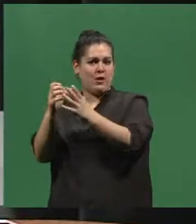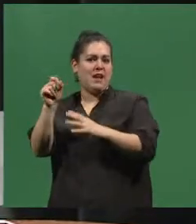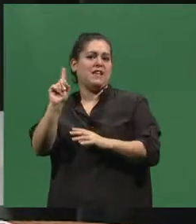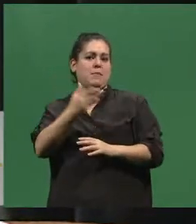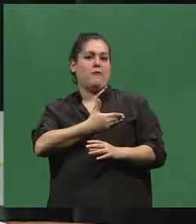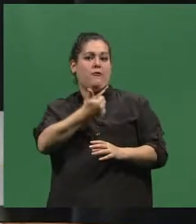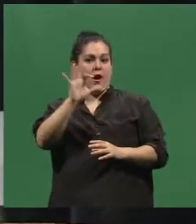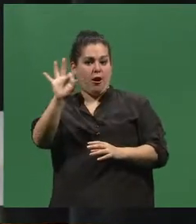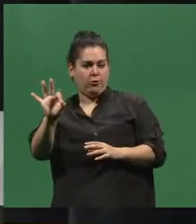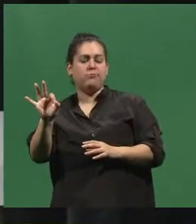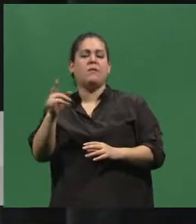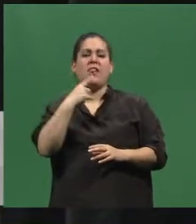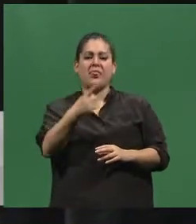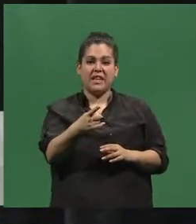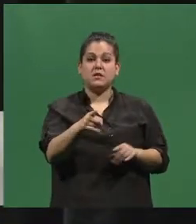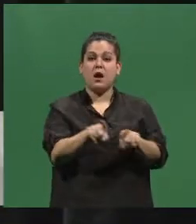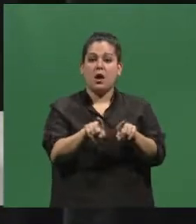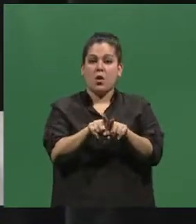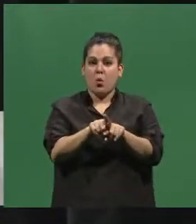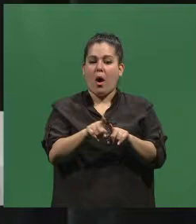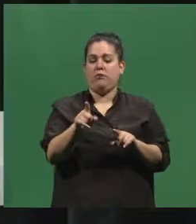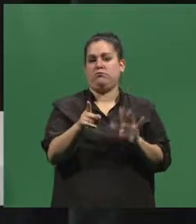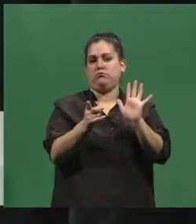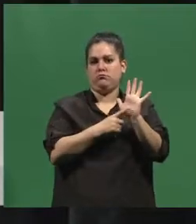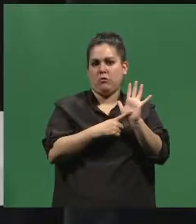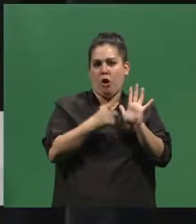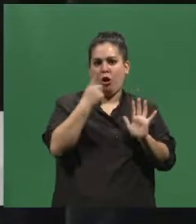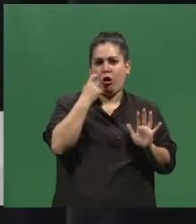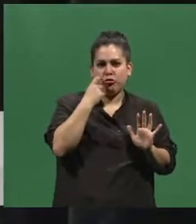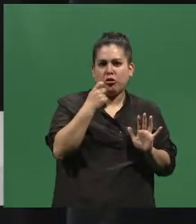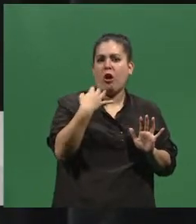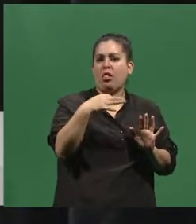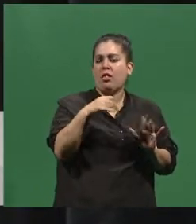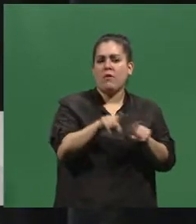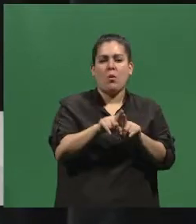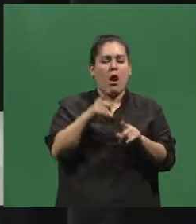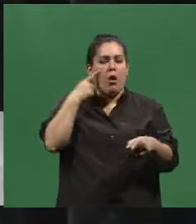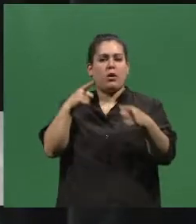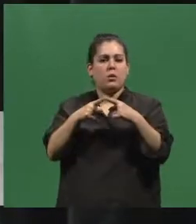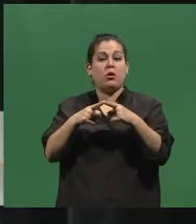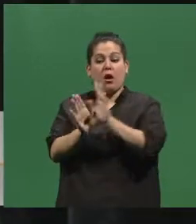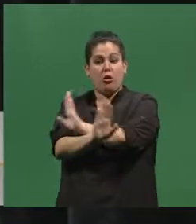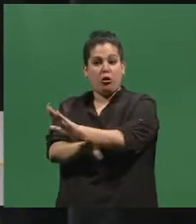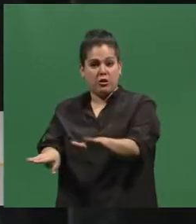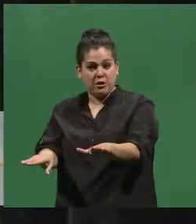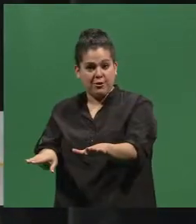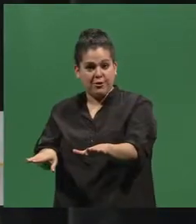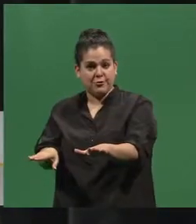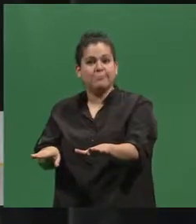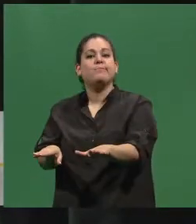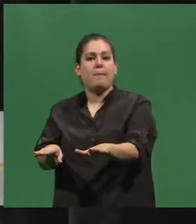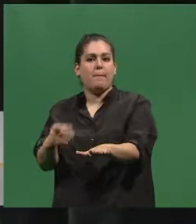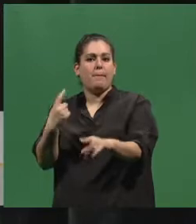FAO, que lo que dice es: la finalidad de cualquier medida reguladora deberá ser la de escudar a los niños frente al tipo